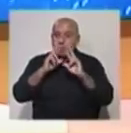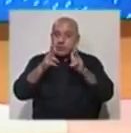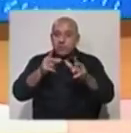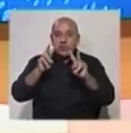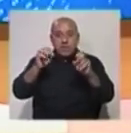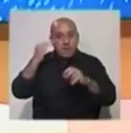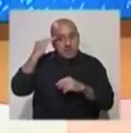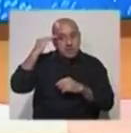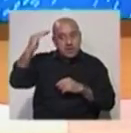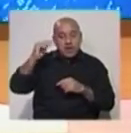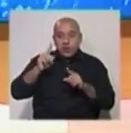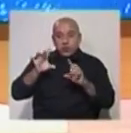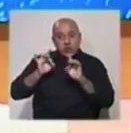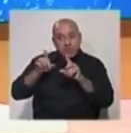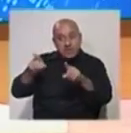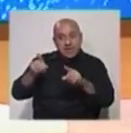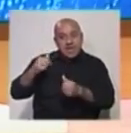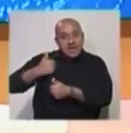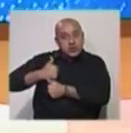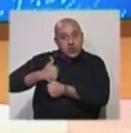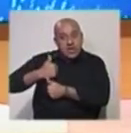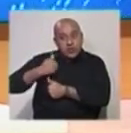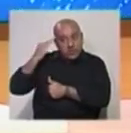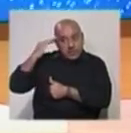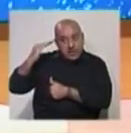no estamos hablando solo del ejército, ni de las Fuerzas Armadas.